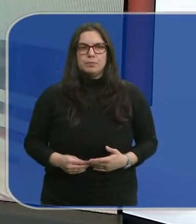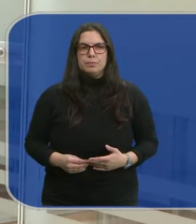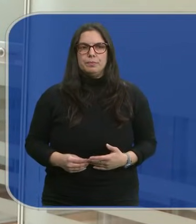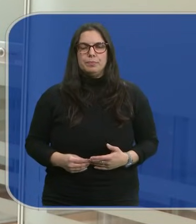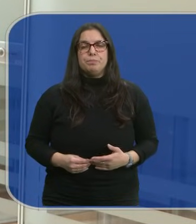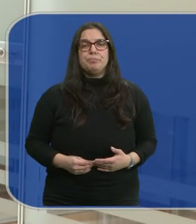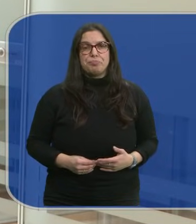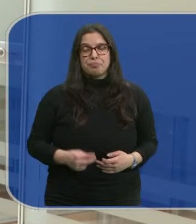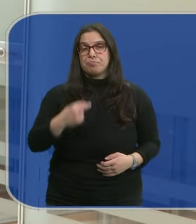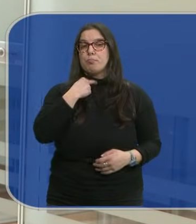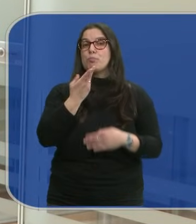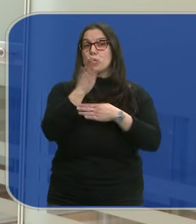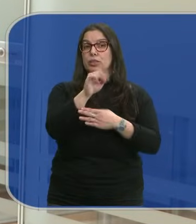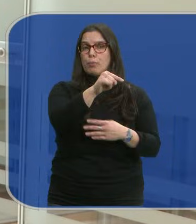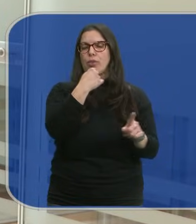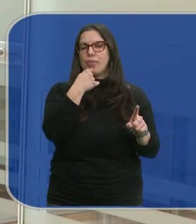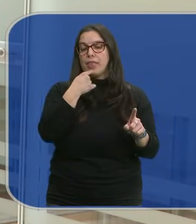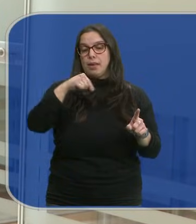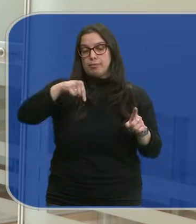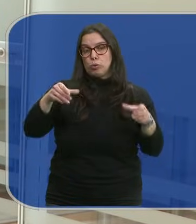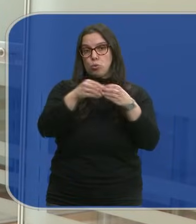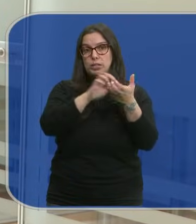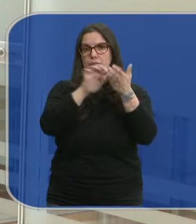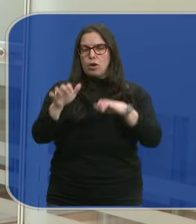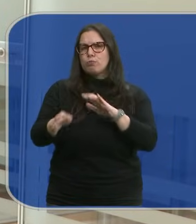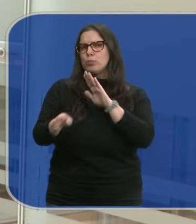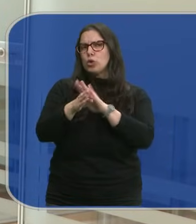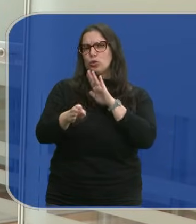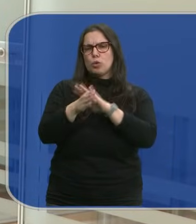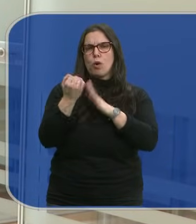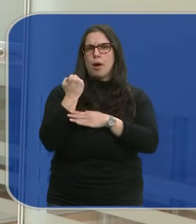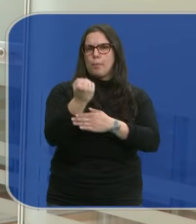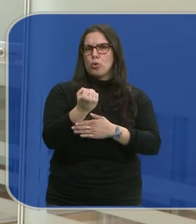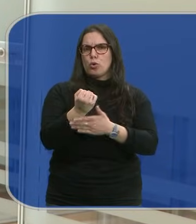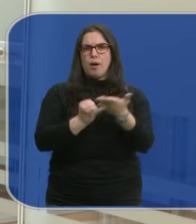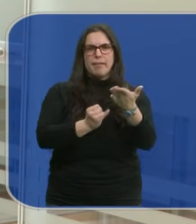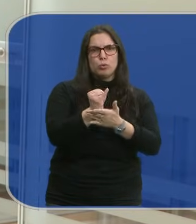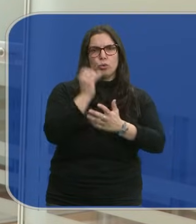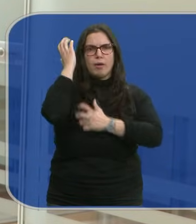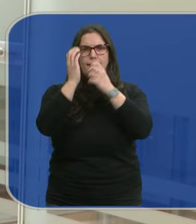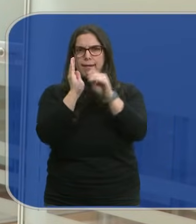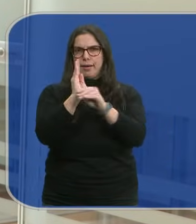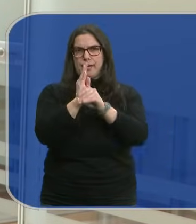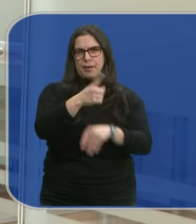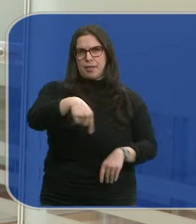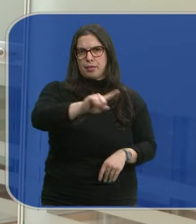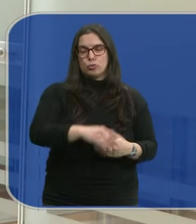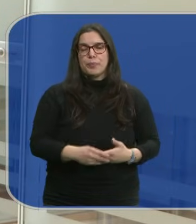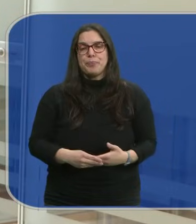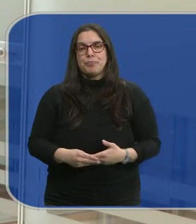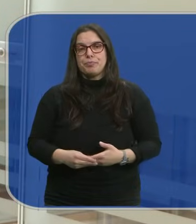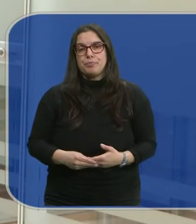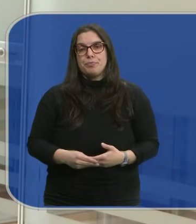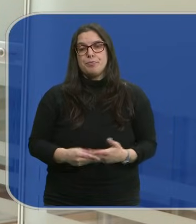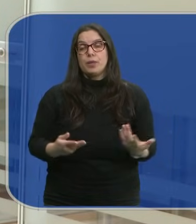Sí, Fernández Carriedo ha aseverado que el Ejecutivo Autonómico va a seguir estando al lado de los agricultores y de los ganaderos. En esa línea,